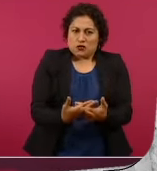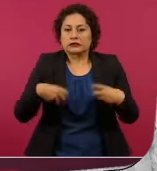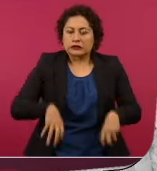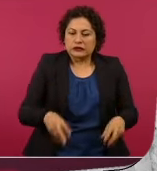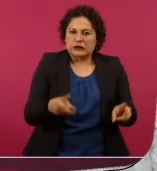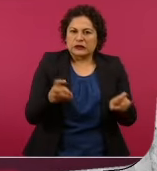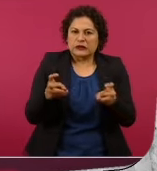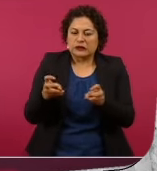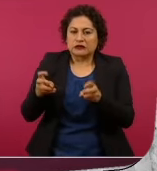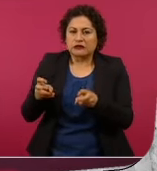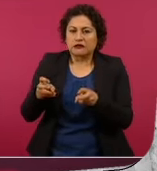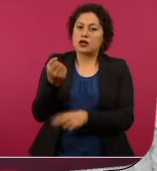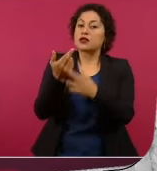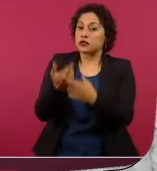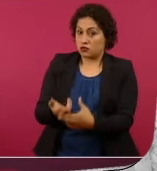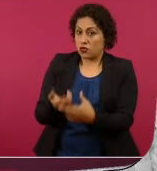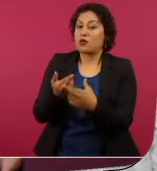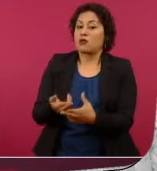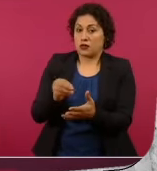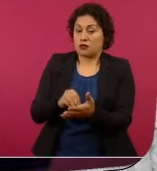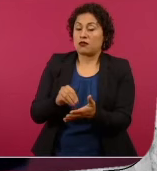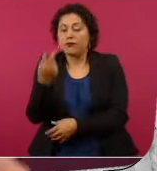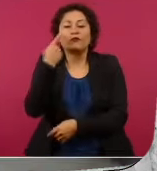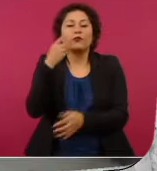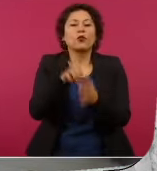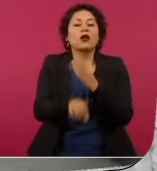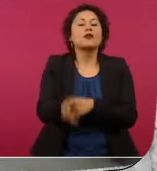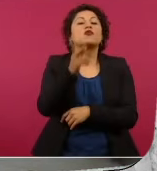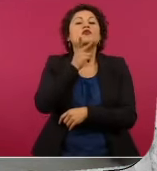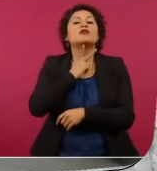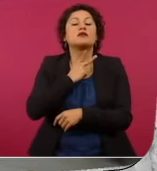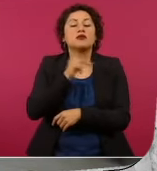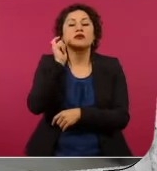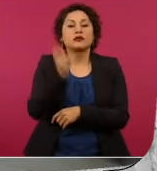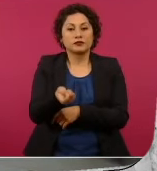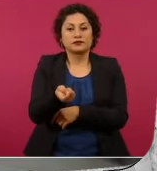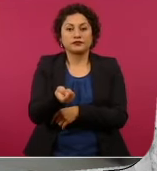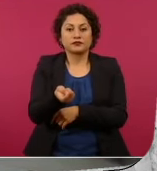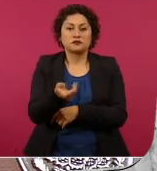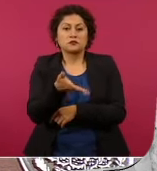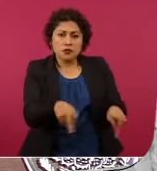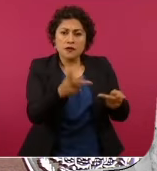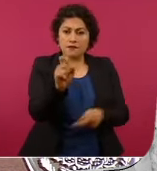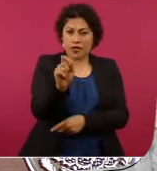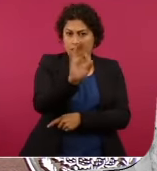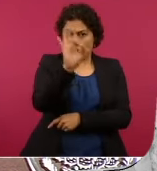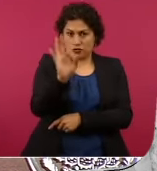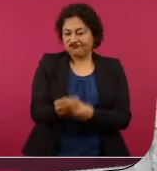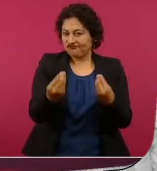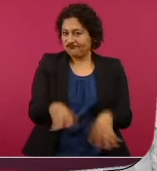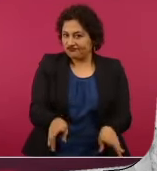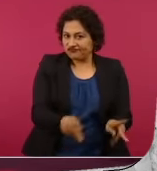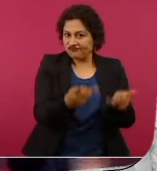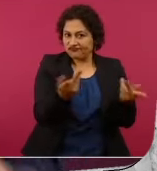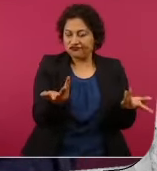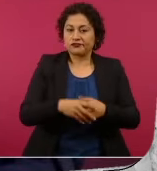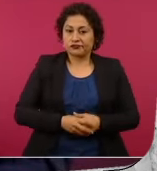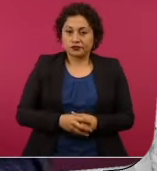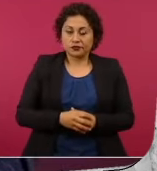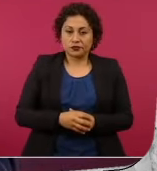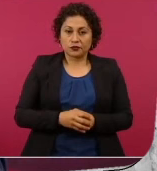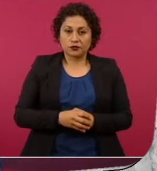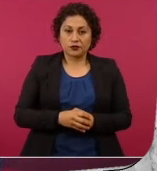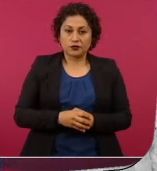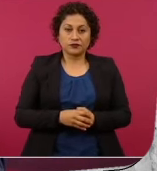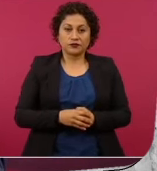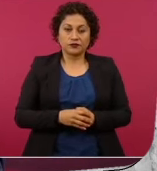todo, afortunadamente. En el caso del petróleo, pues entregaron como el 20% de toda